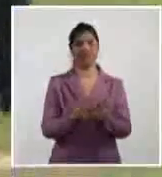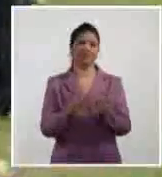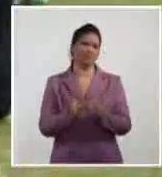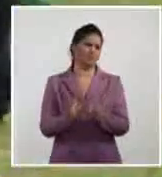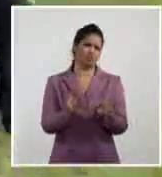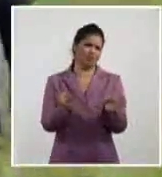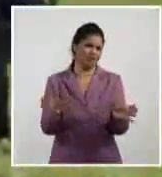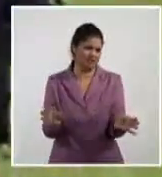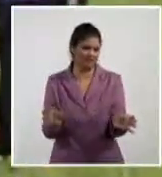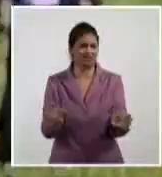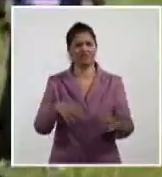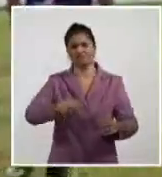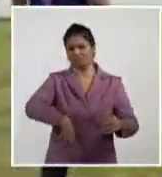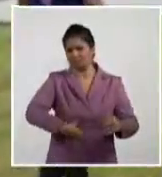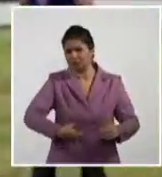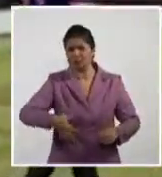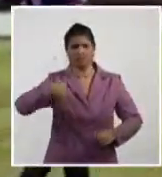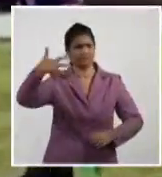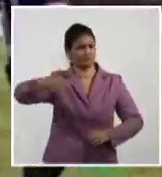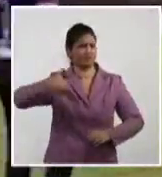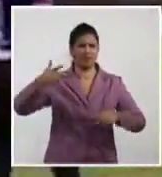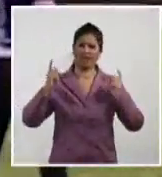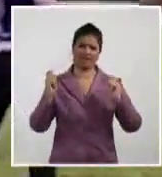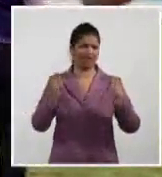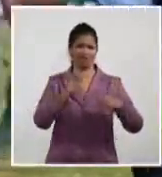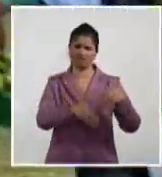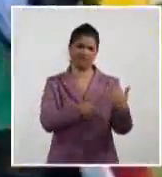movilización popular se encargaría de la respuesta.